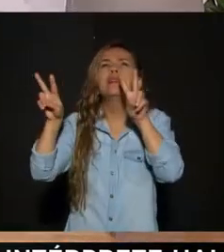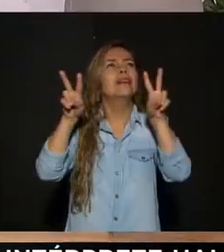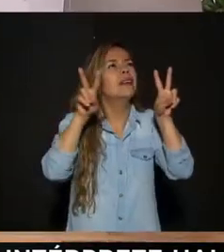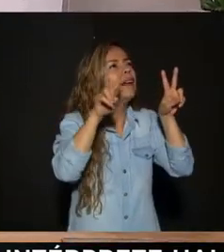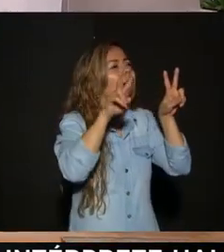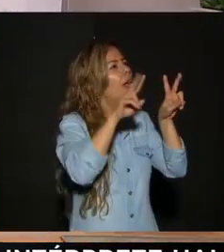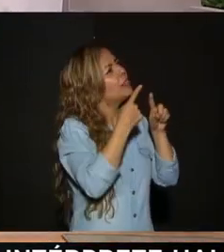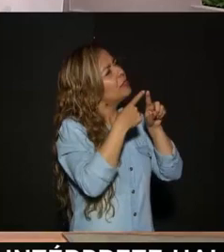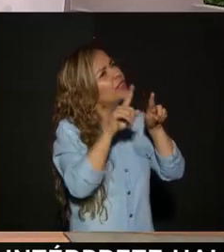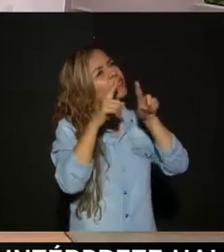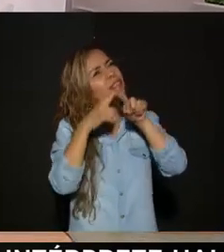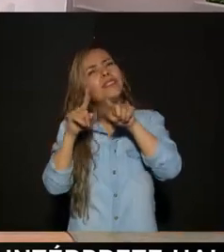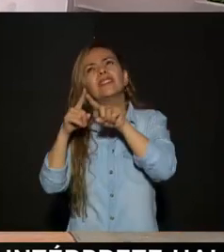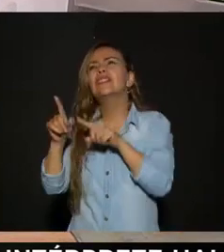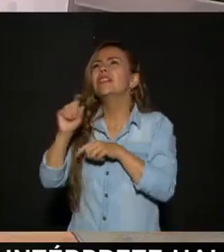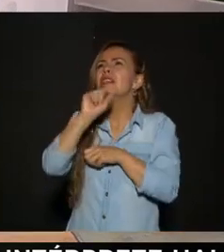gestiona preguntas,